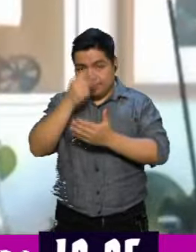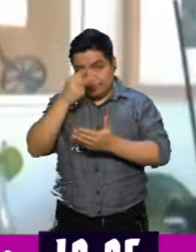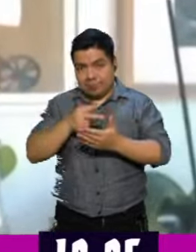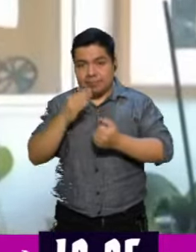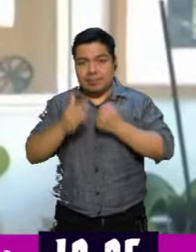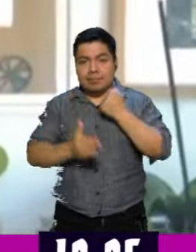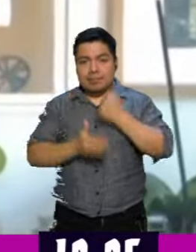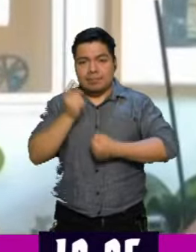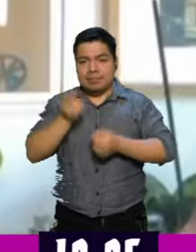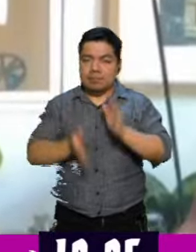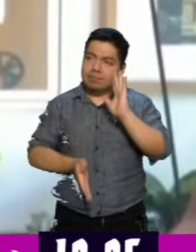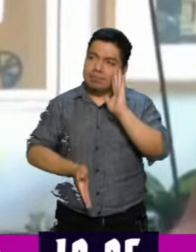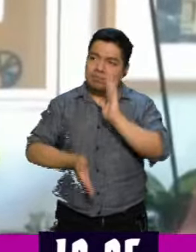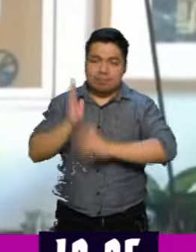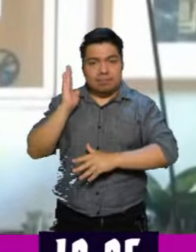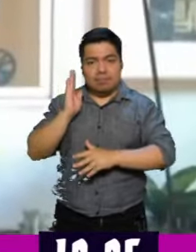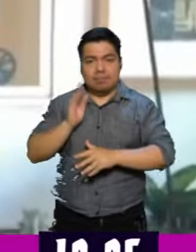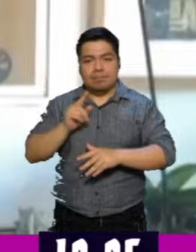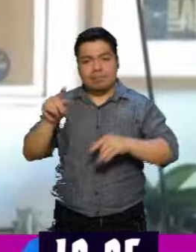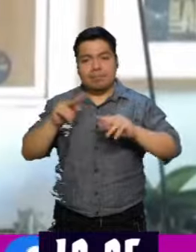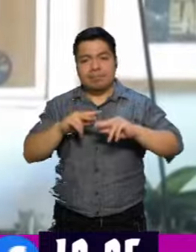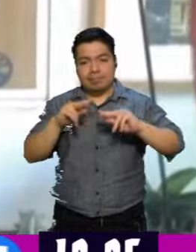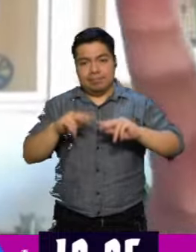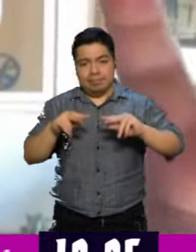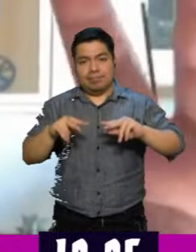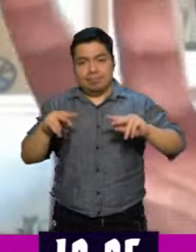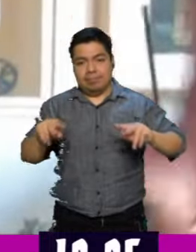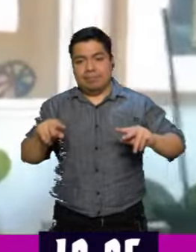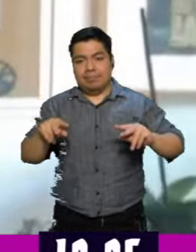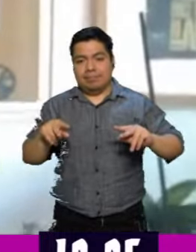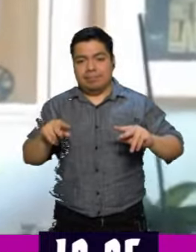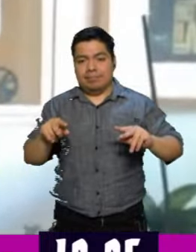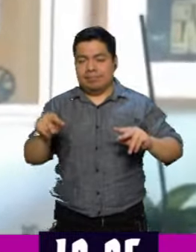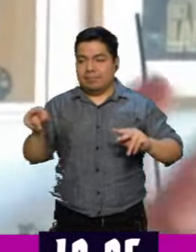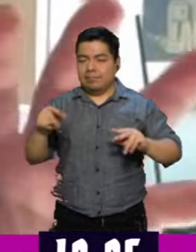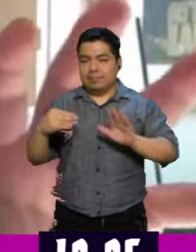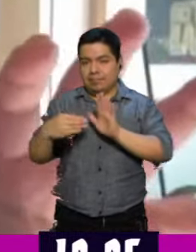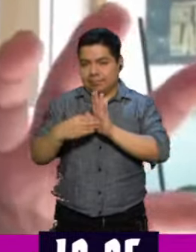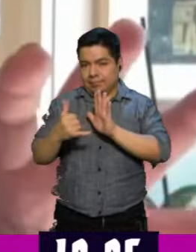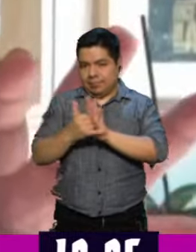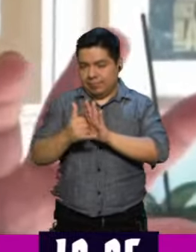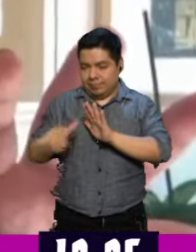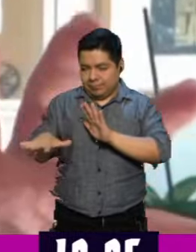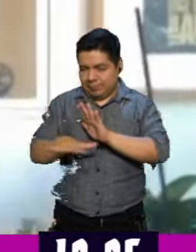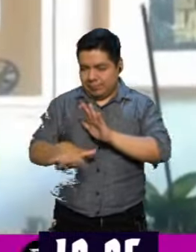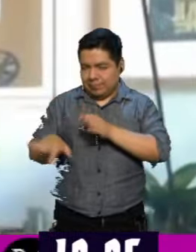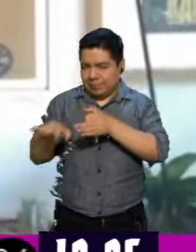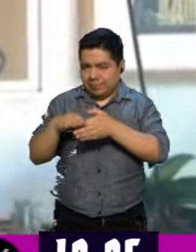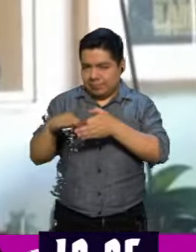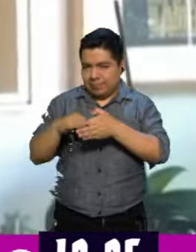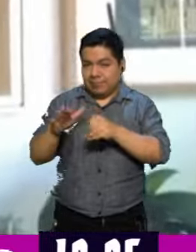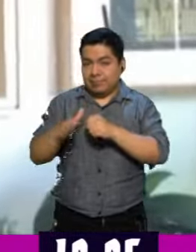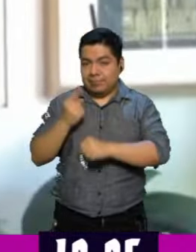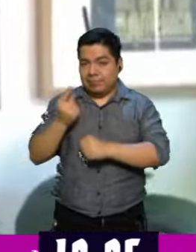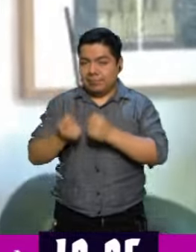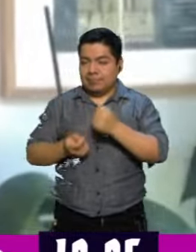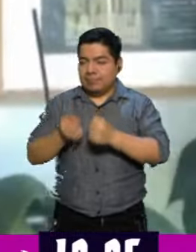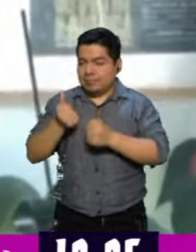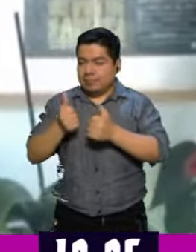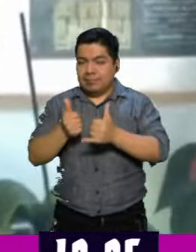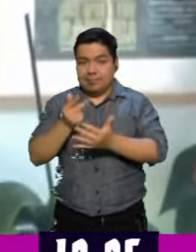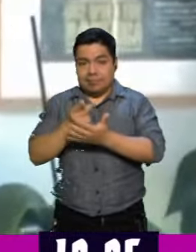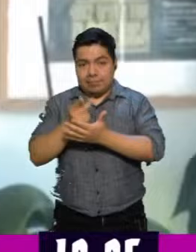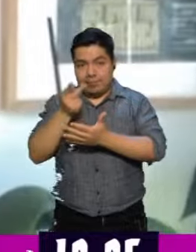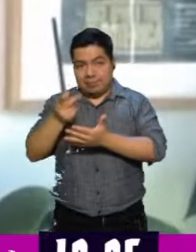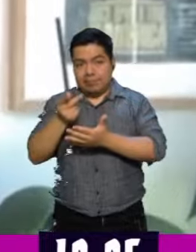me voy para las playas de la Riviera Maya, donde voy a estar cubriendo los premios Platino, unos premios